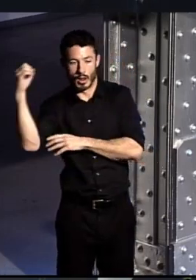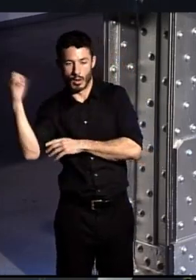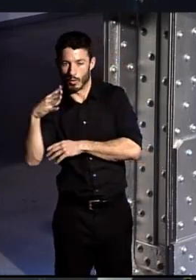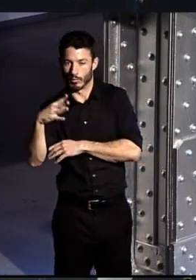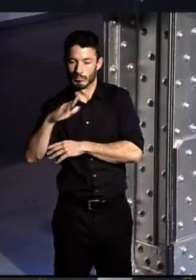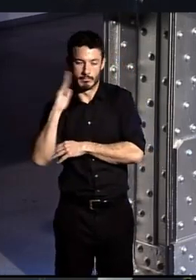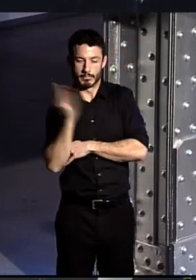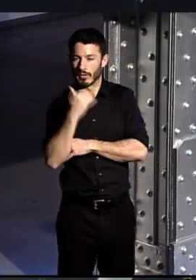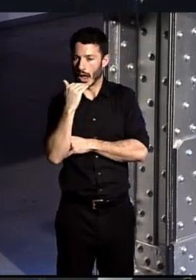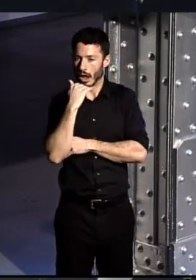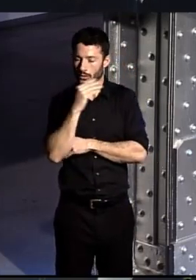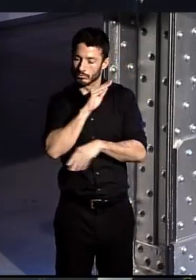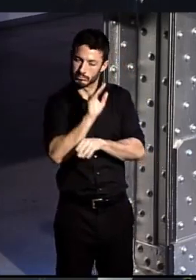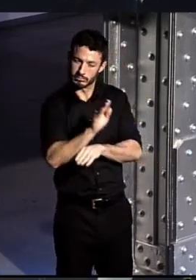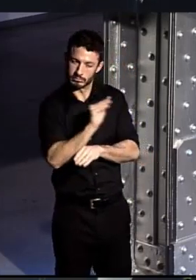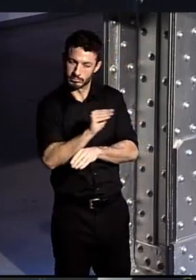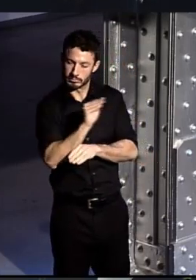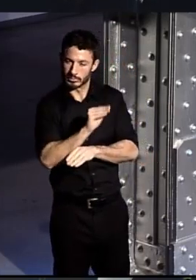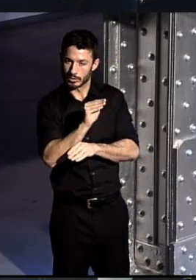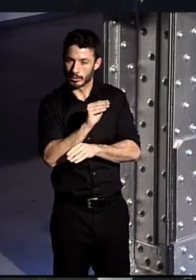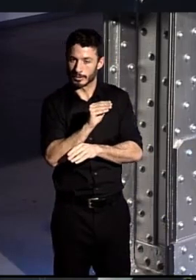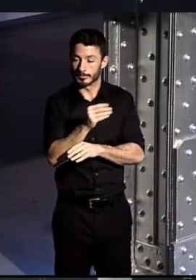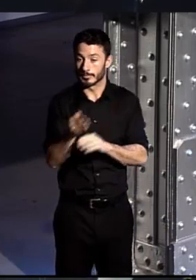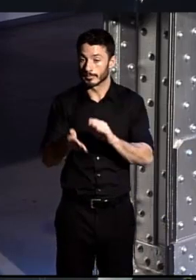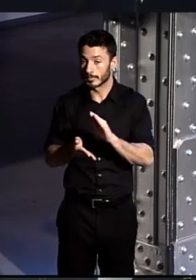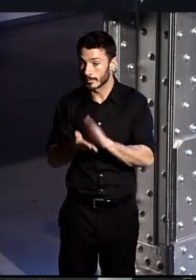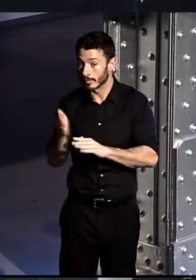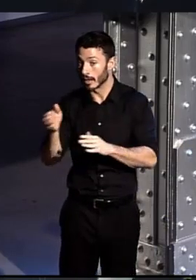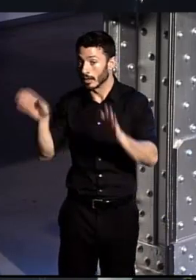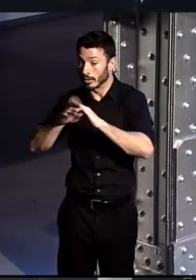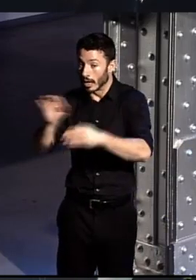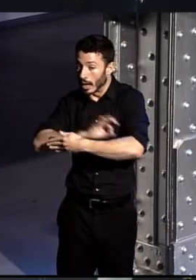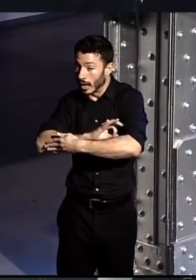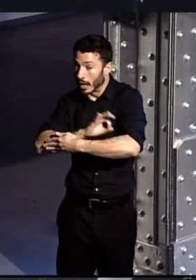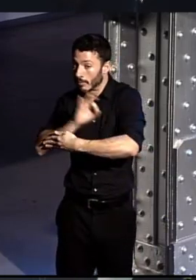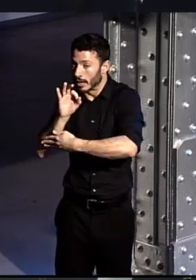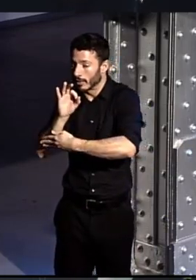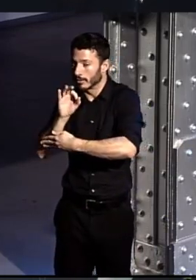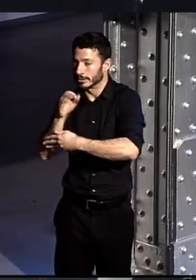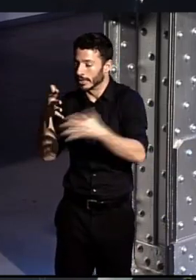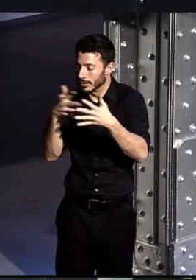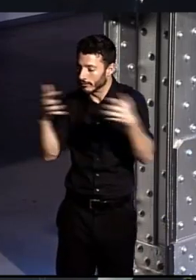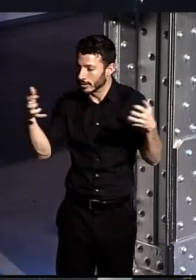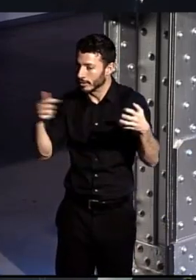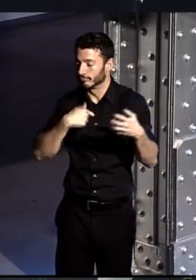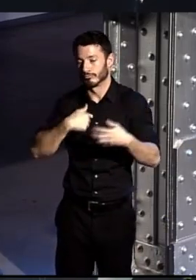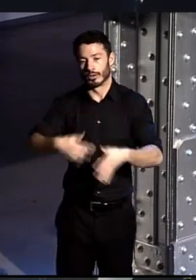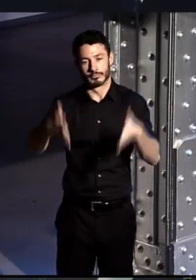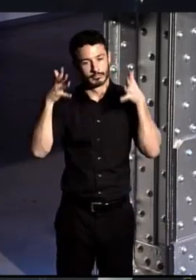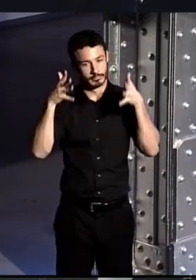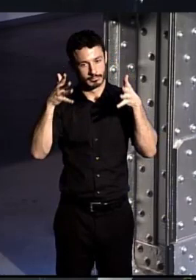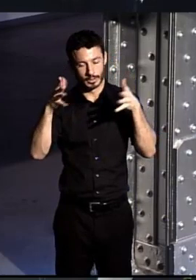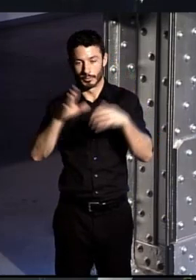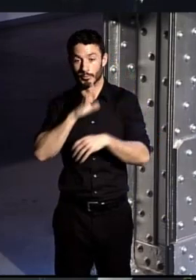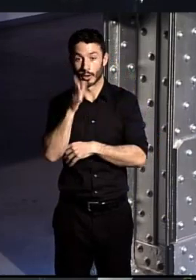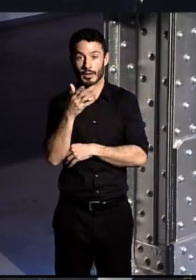vaya a dañar. Y ese pasaje del amanecer en Las Indias Negras yo lo recomiendo mucho, sobre todo para cuando se